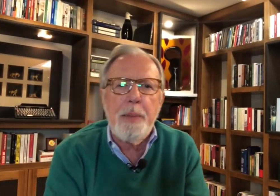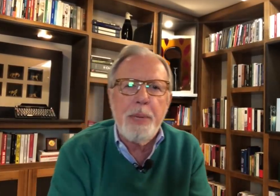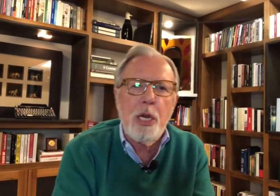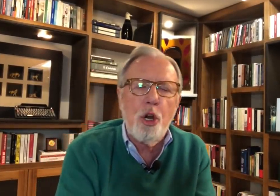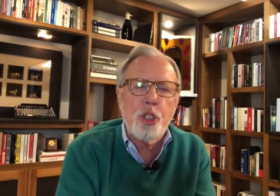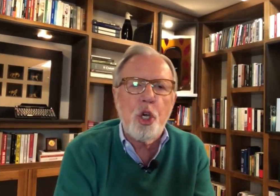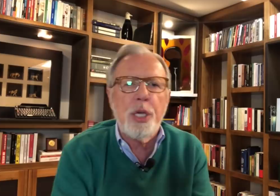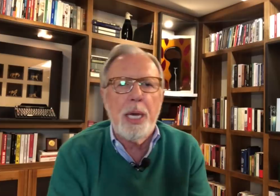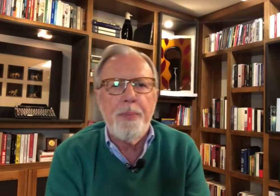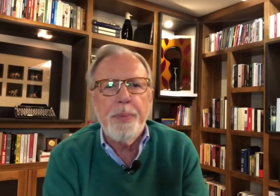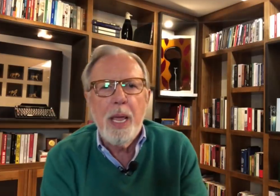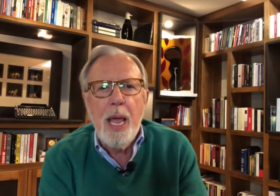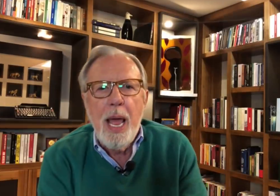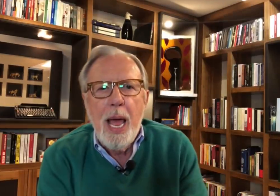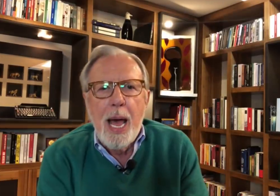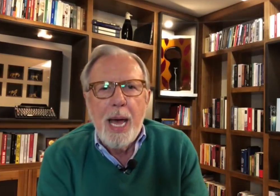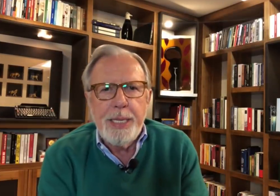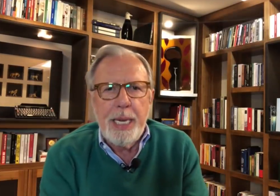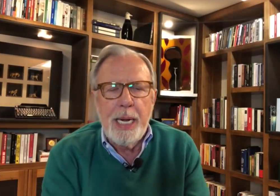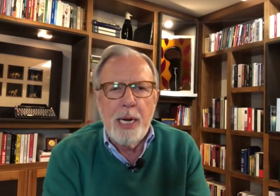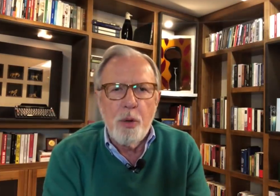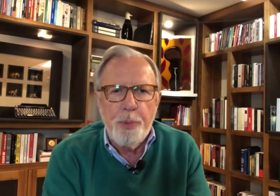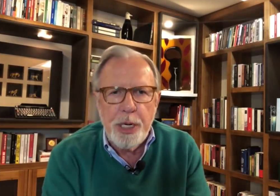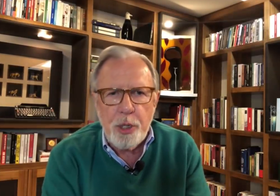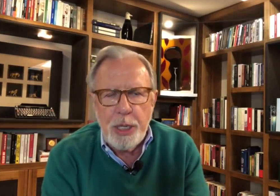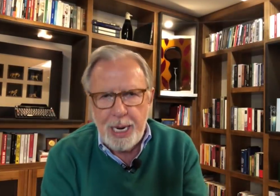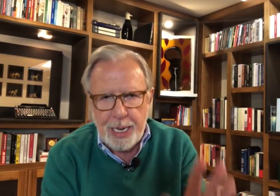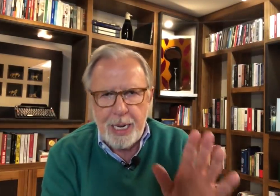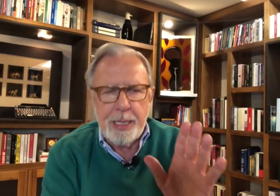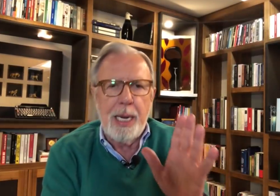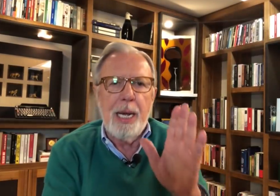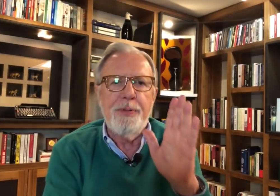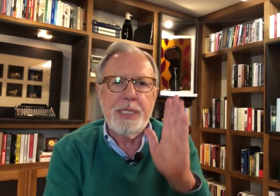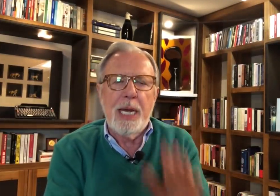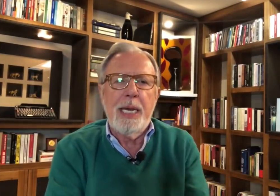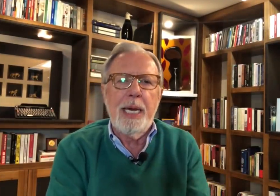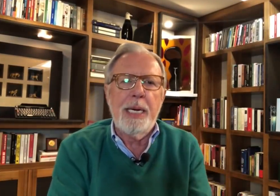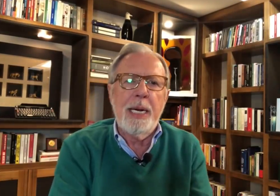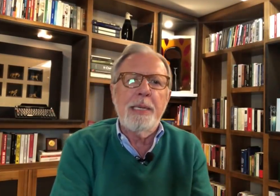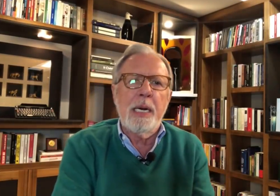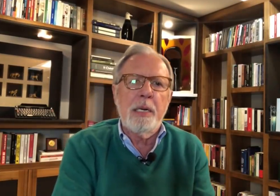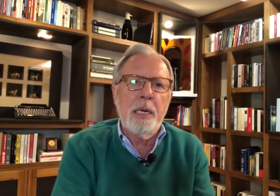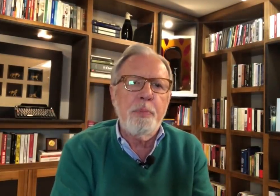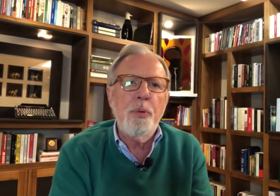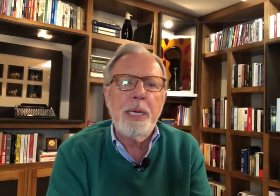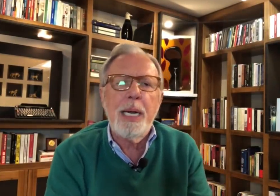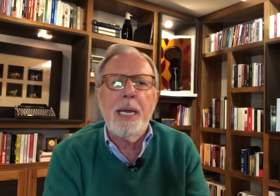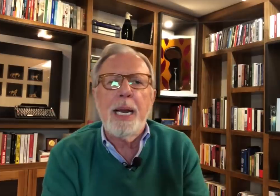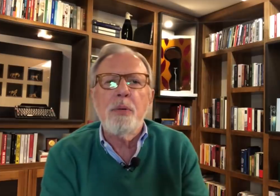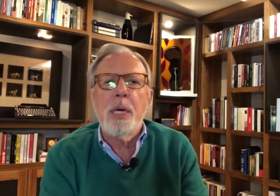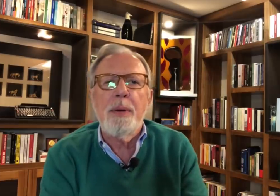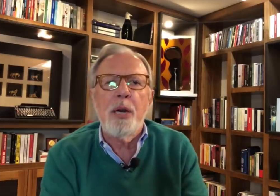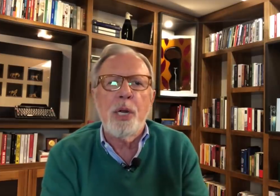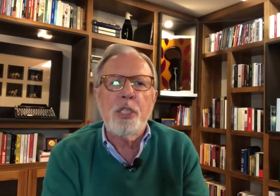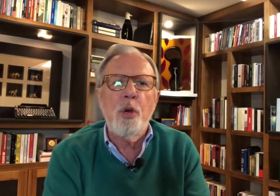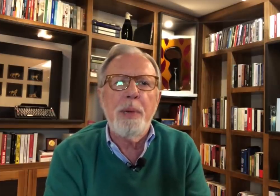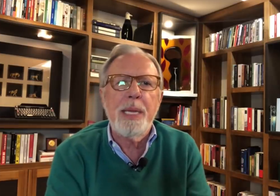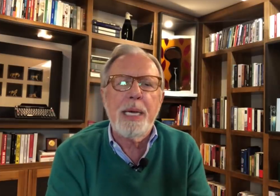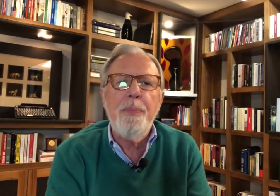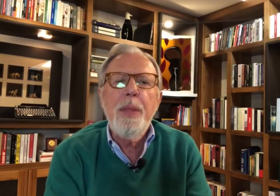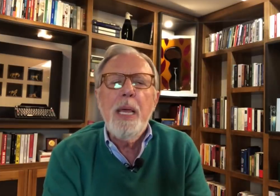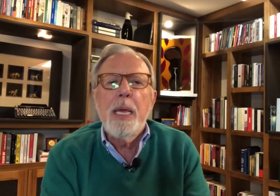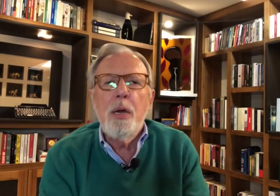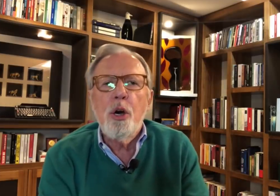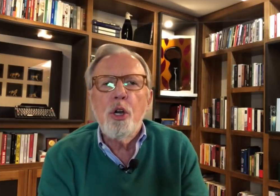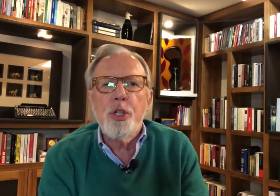pemex emilio lozoya allí en el aeropuerto en el hangar de la fiscalía general de la república le harán una valoración